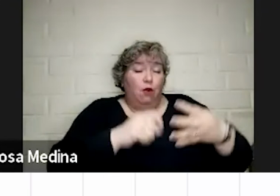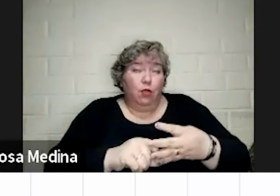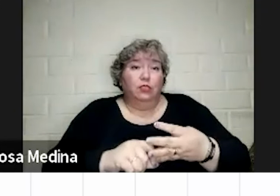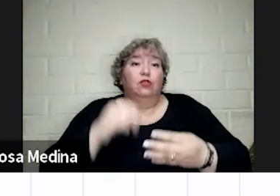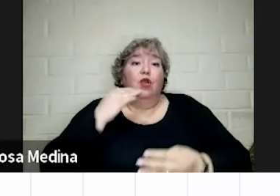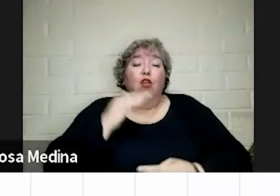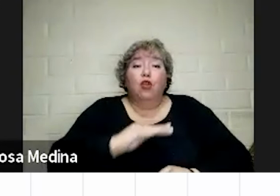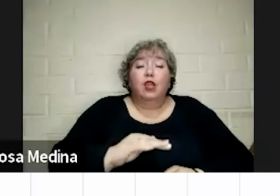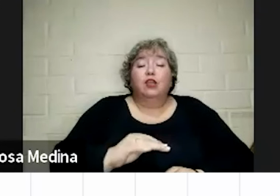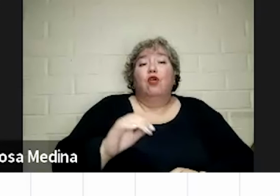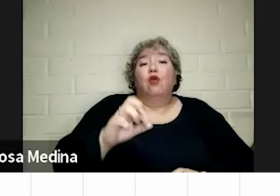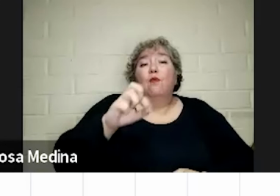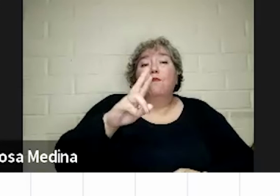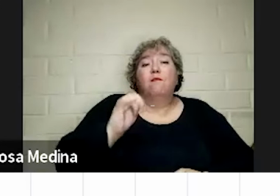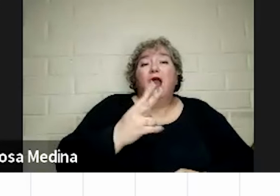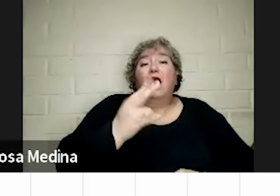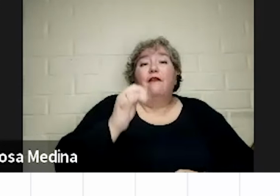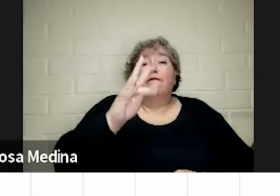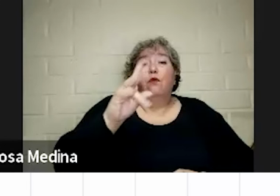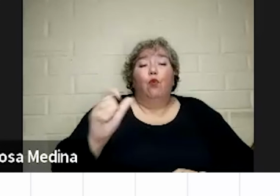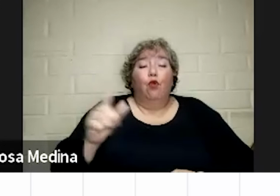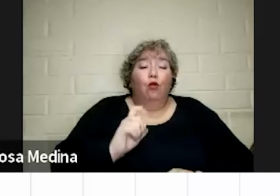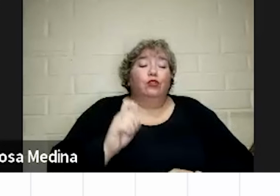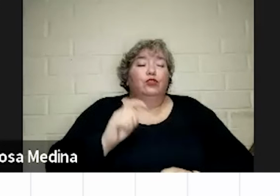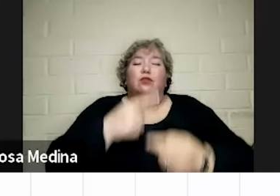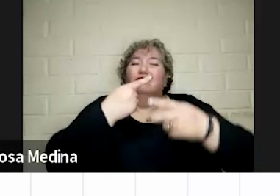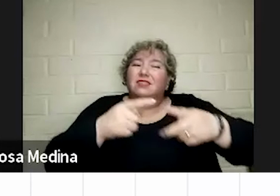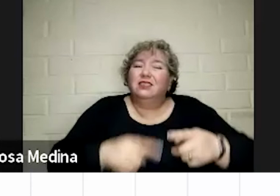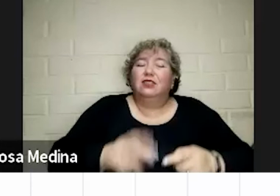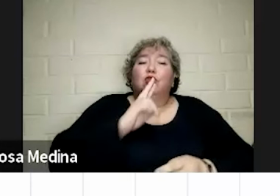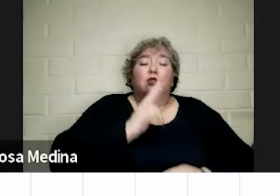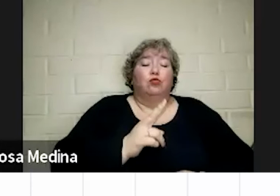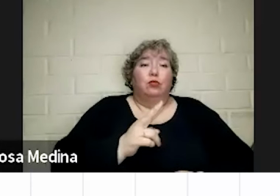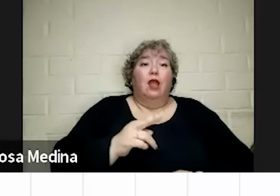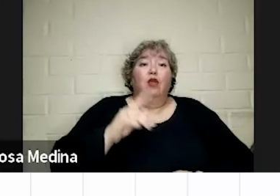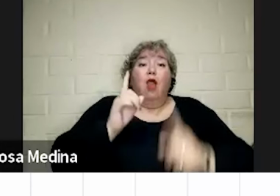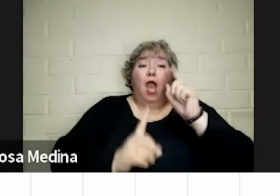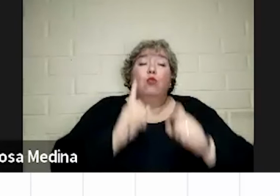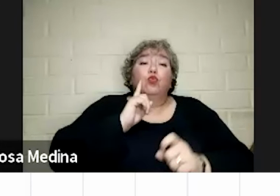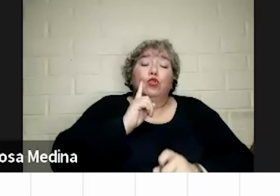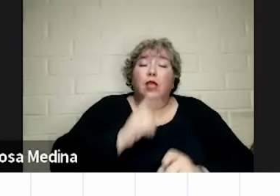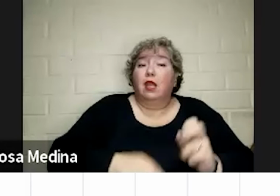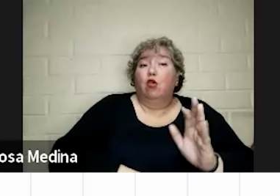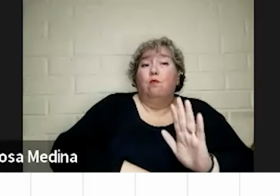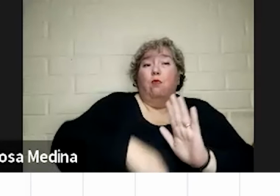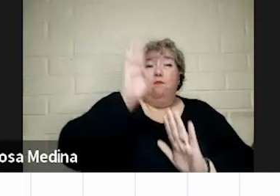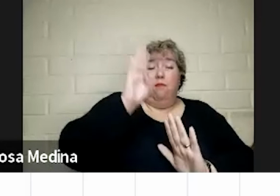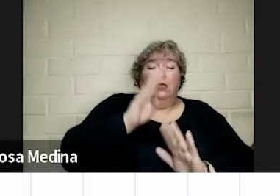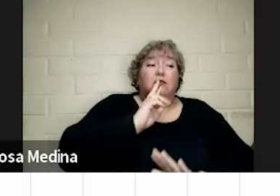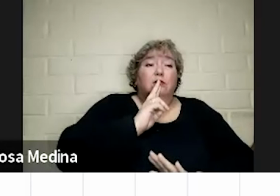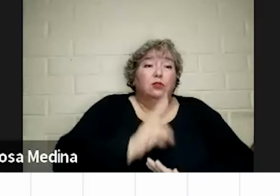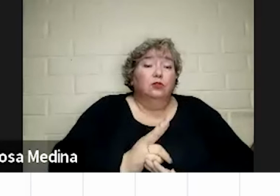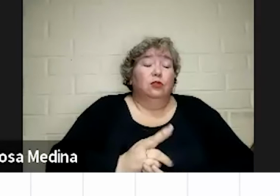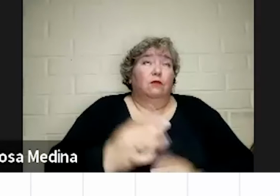parvularia y ve que tienen distintos resultados, los estudiantes que tienen un alto desempeño en educación parvularia en funciones